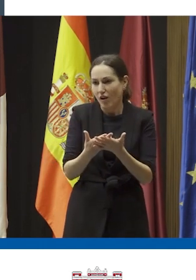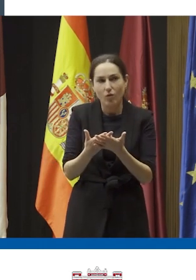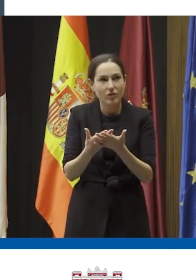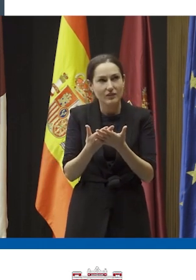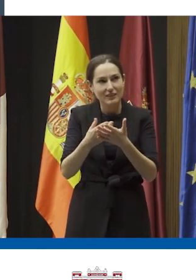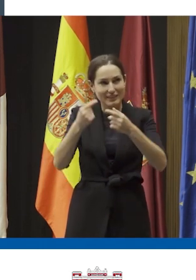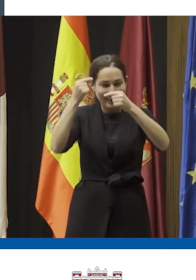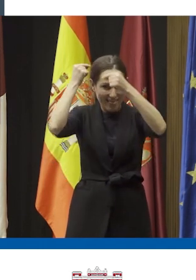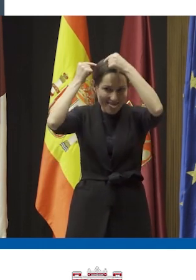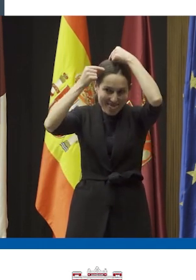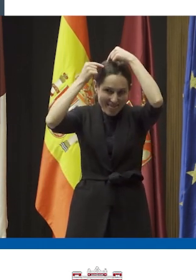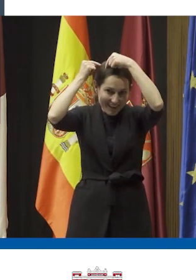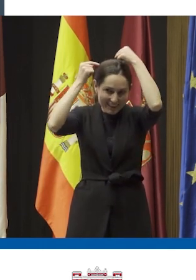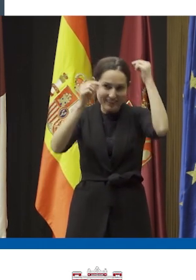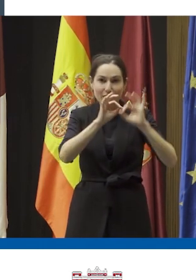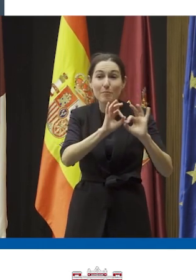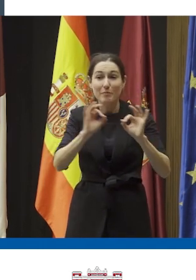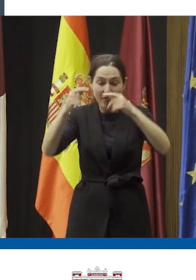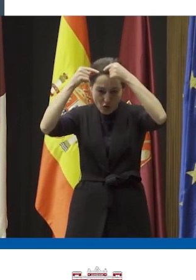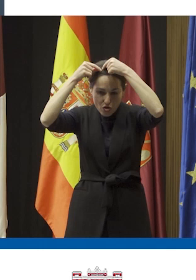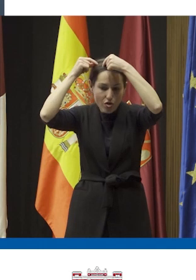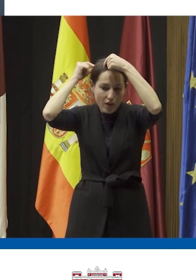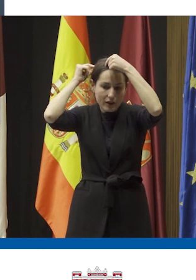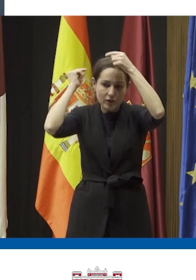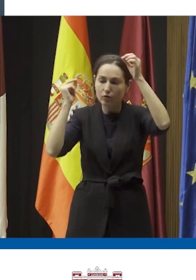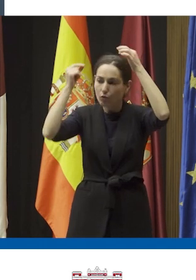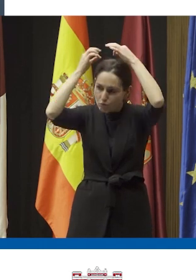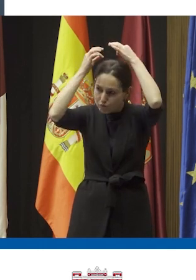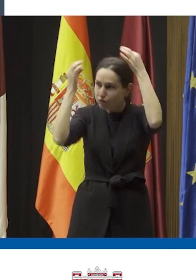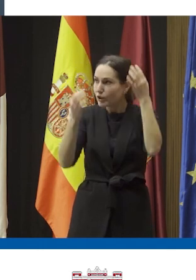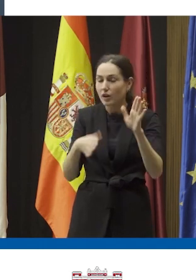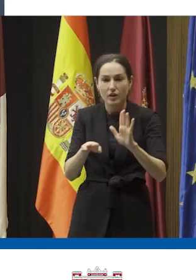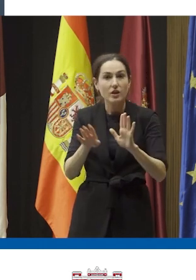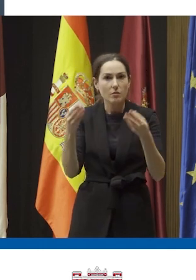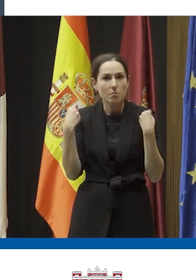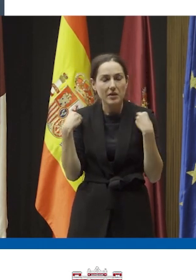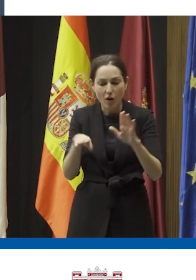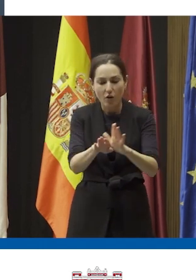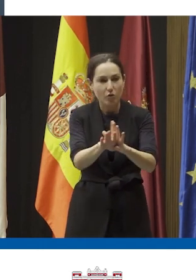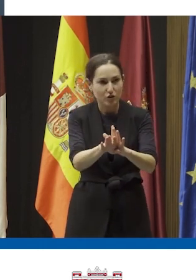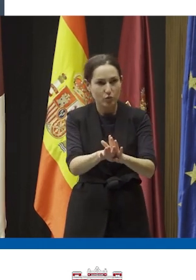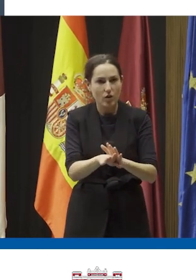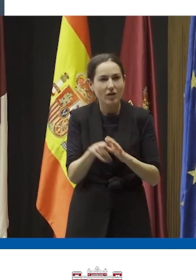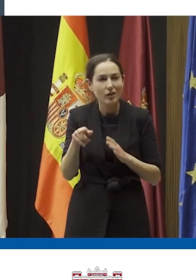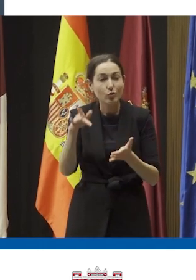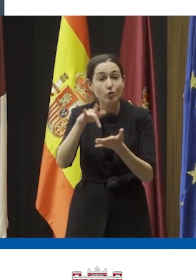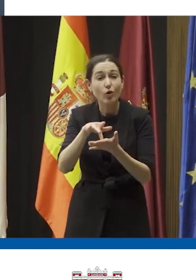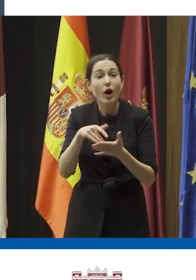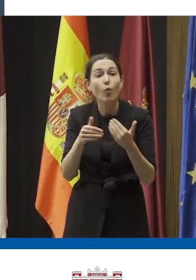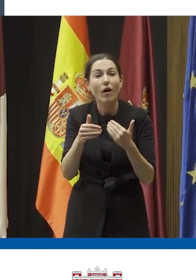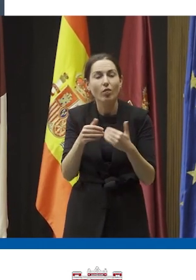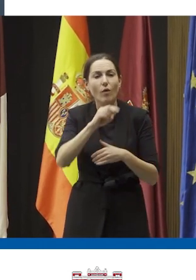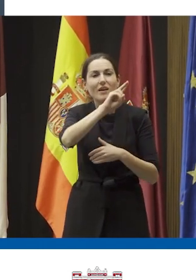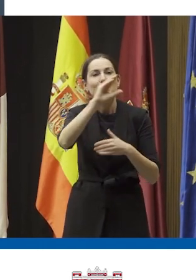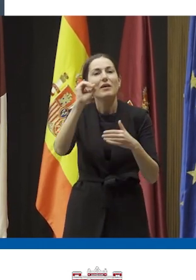cicatriz de la trepanación cicatrizó. Luego, entonces, este ciudadano sobrevivió hace 20.000 años. ¿Motivo